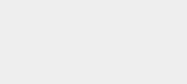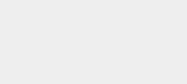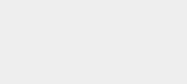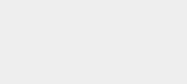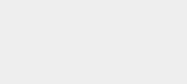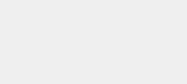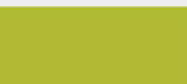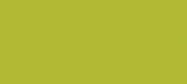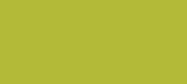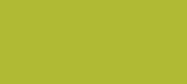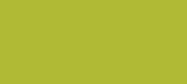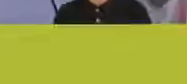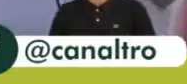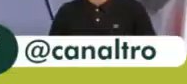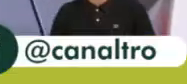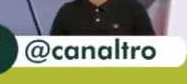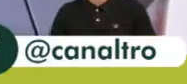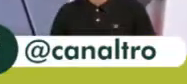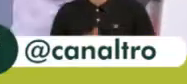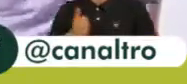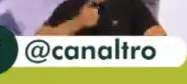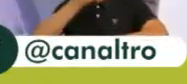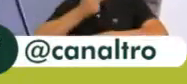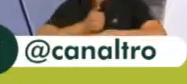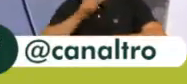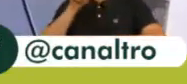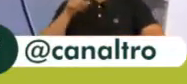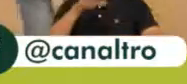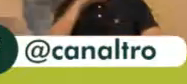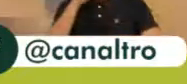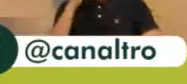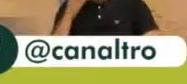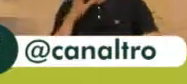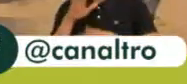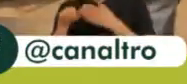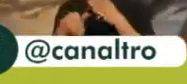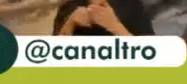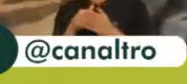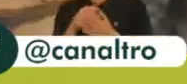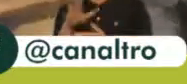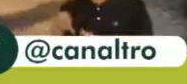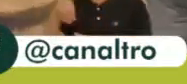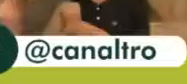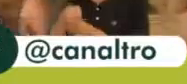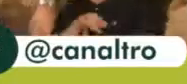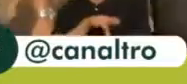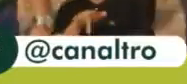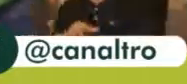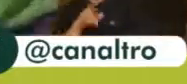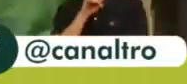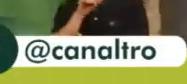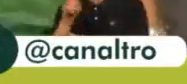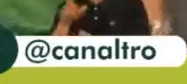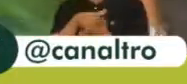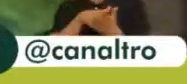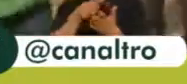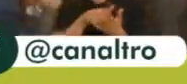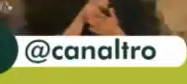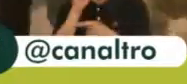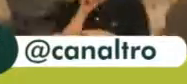con el director nacional para la gestión de riesgo y desastres estuvo personalmente en bucaramanga y girón